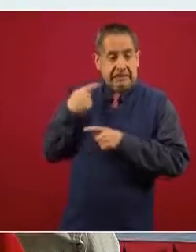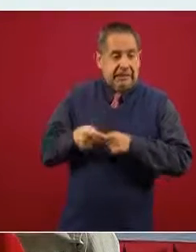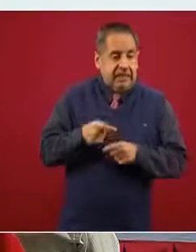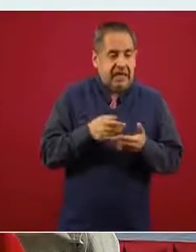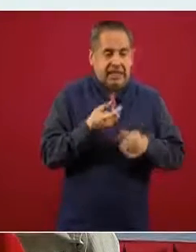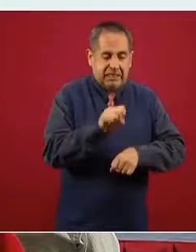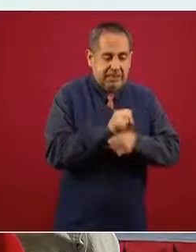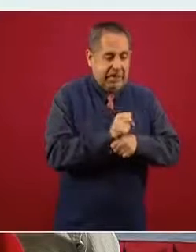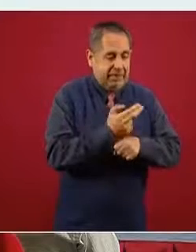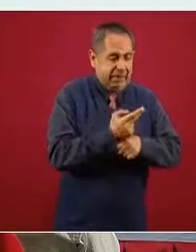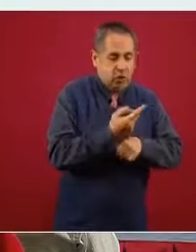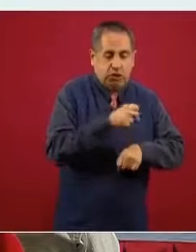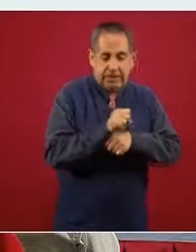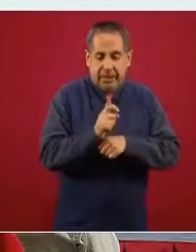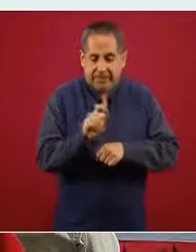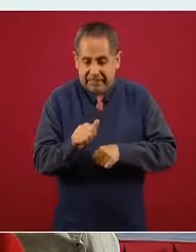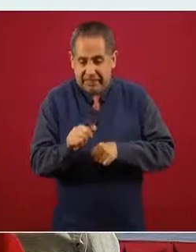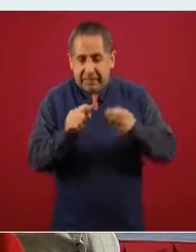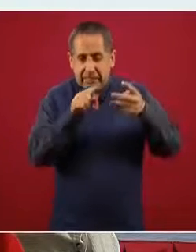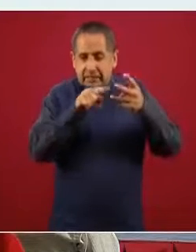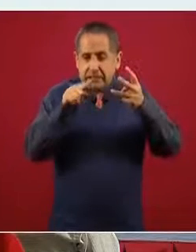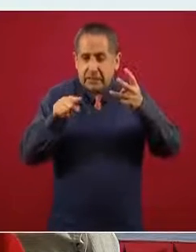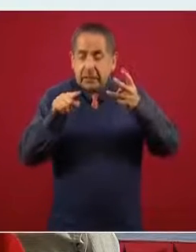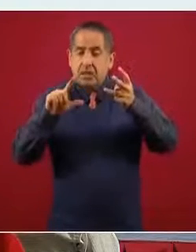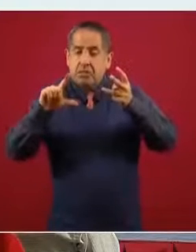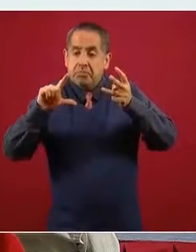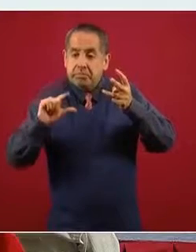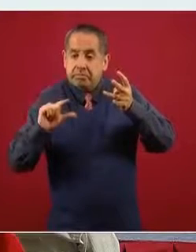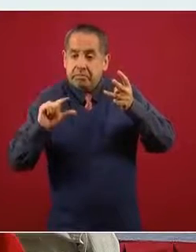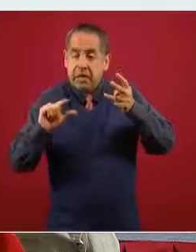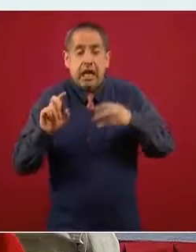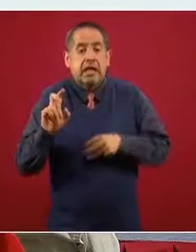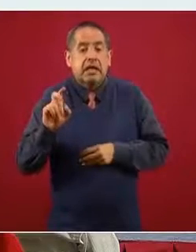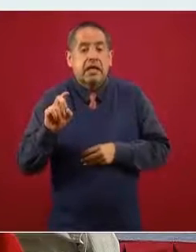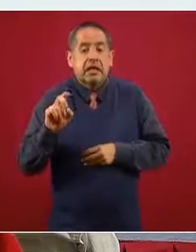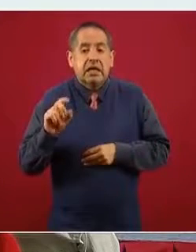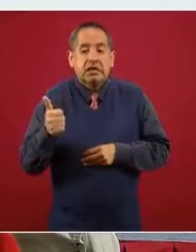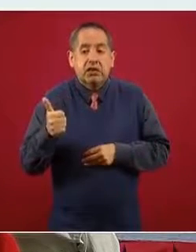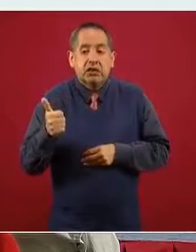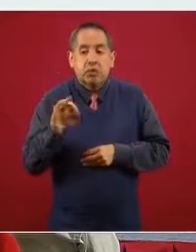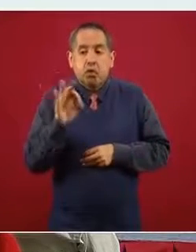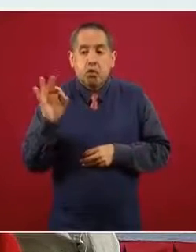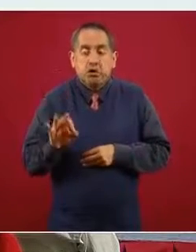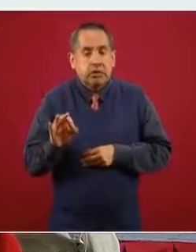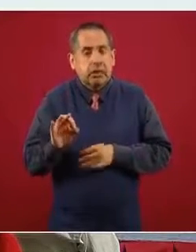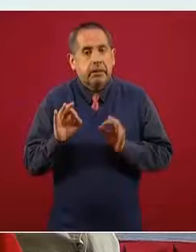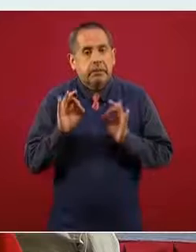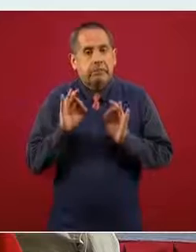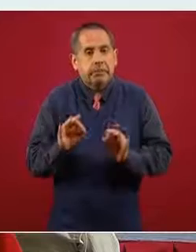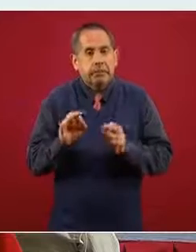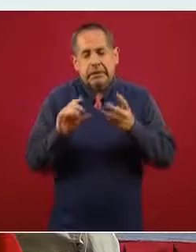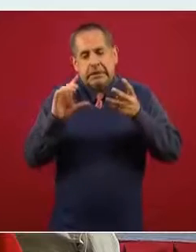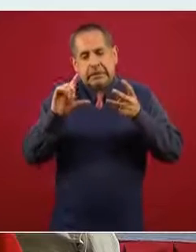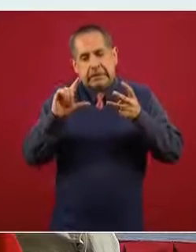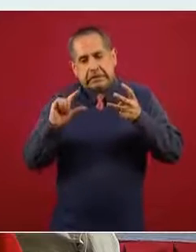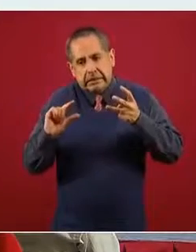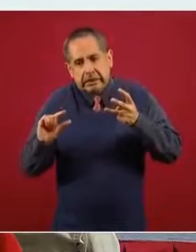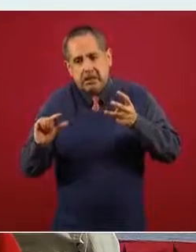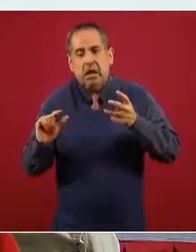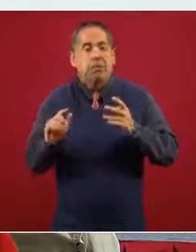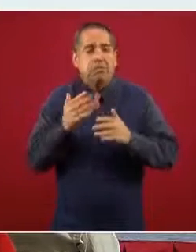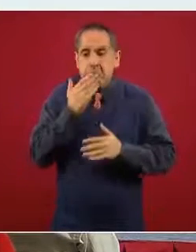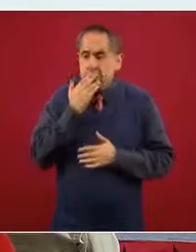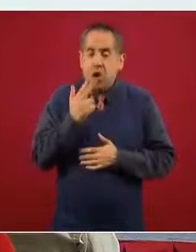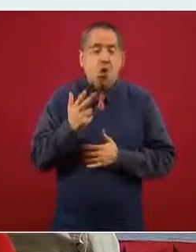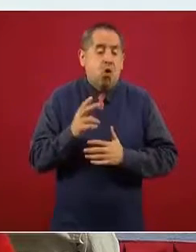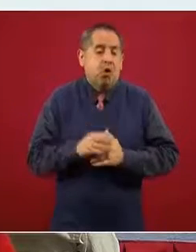26 que están graficadas, es ya de un menos 36%, lo cual está ratificando esta tendencia. Así también